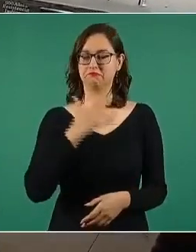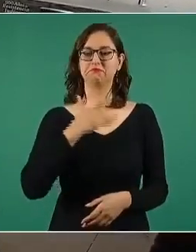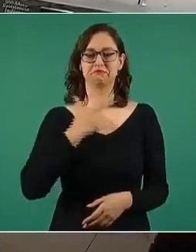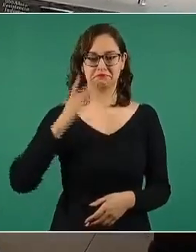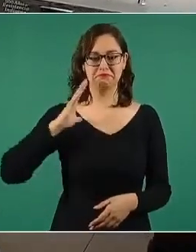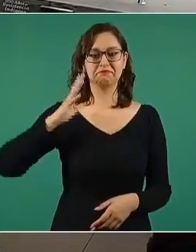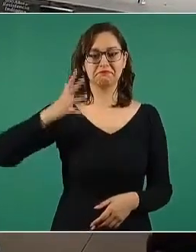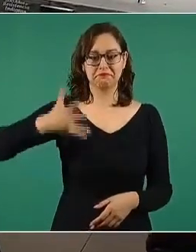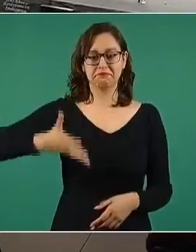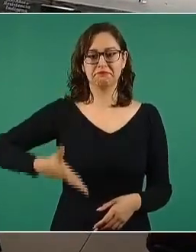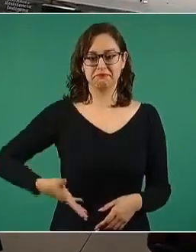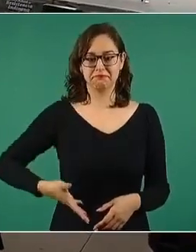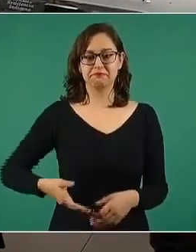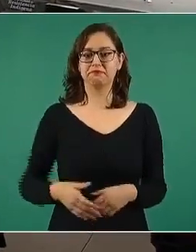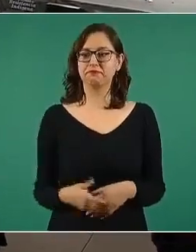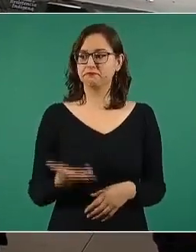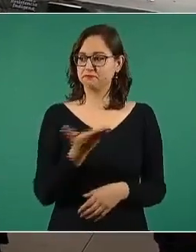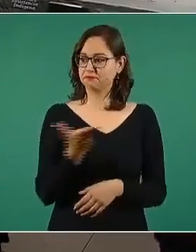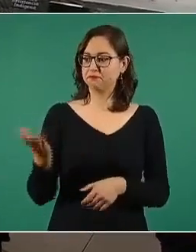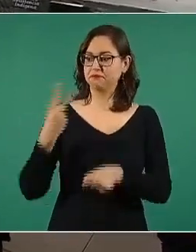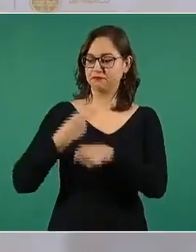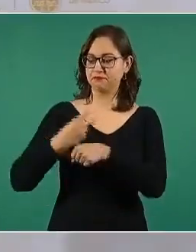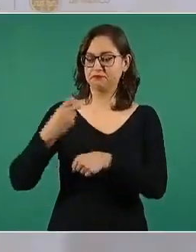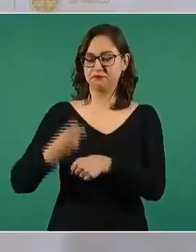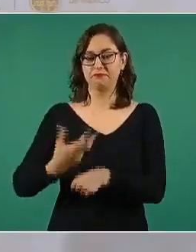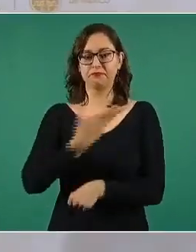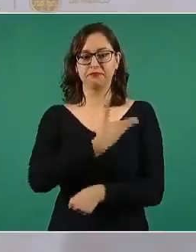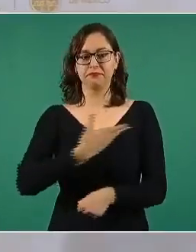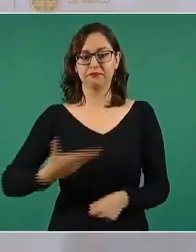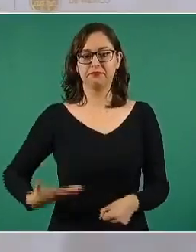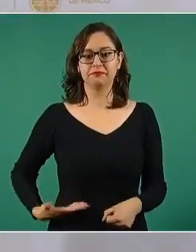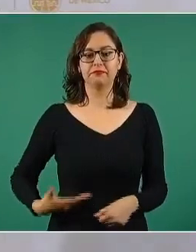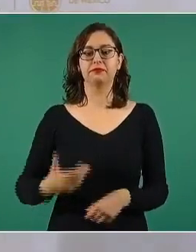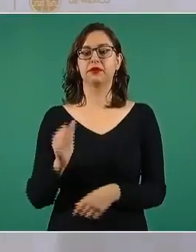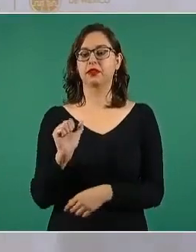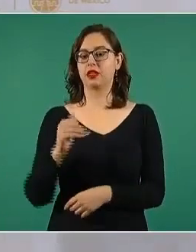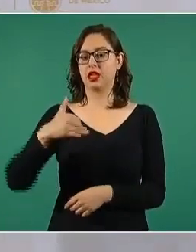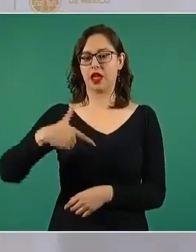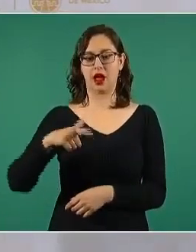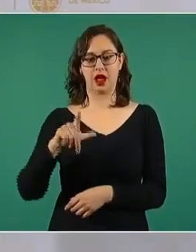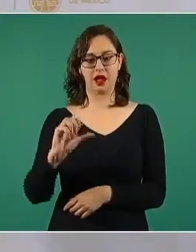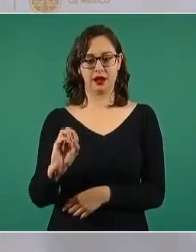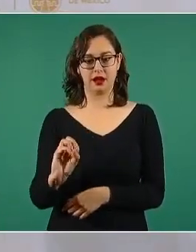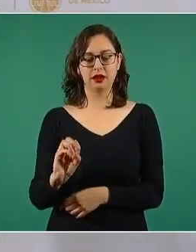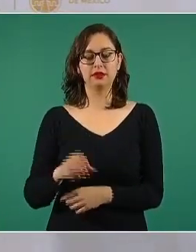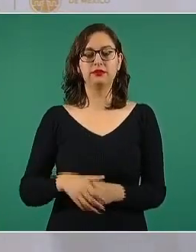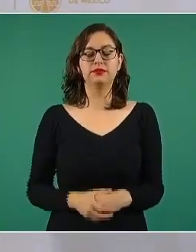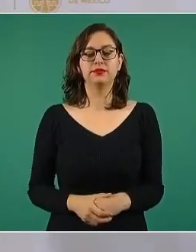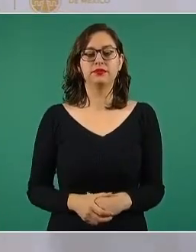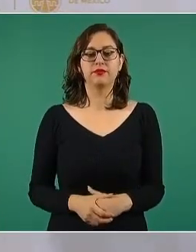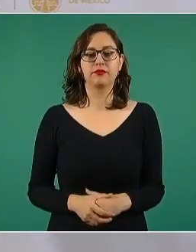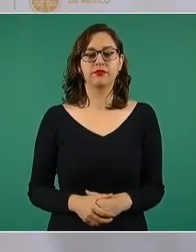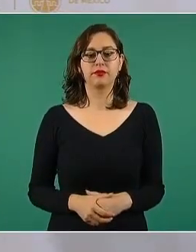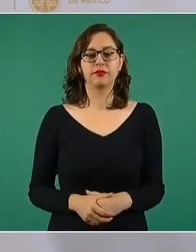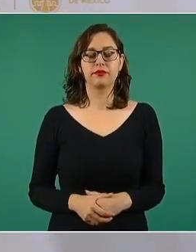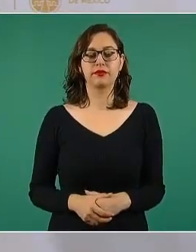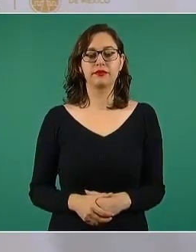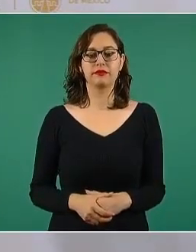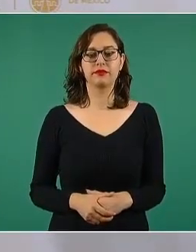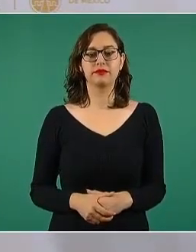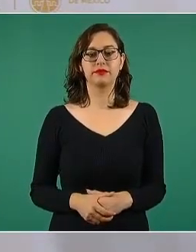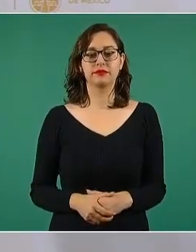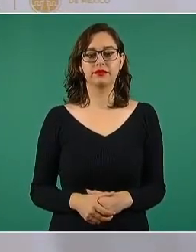invitación de nuestros anfitriones, el presidente Andrés Manuel López Obrador.